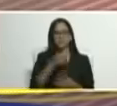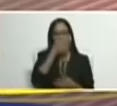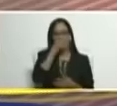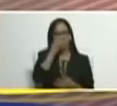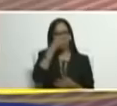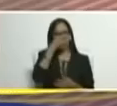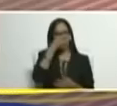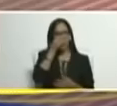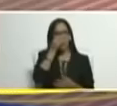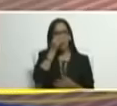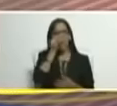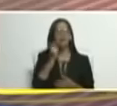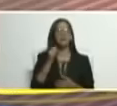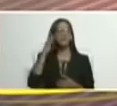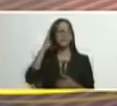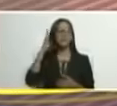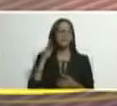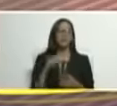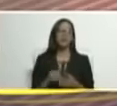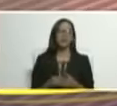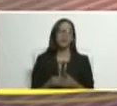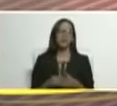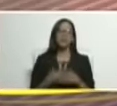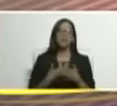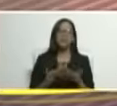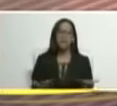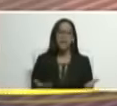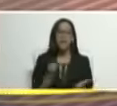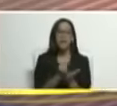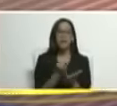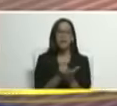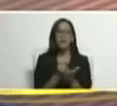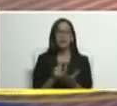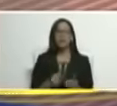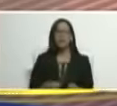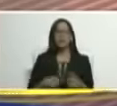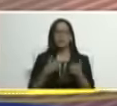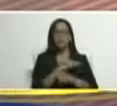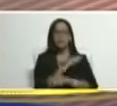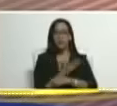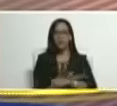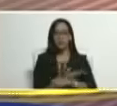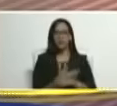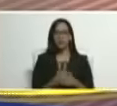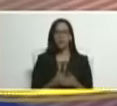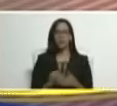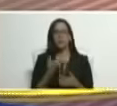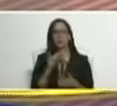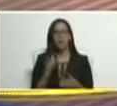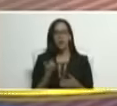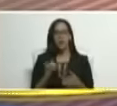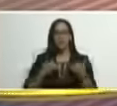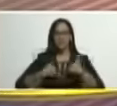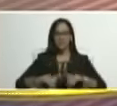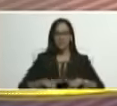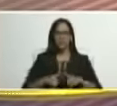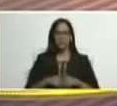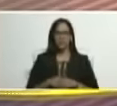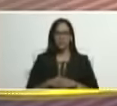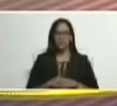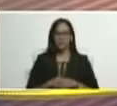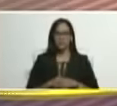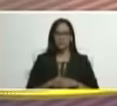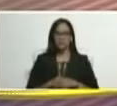que Dios le pone las pruebas más grandes a sus mejores hijos.